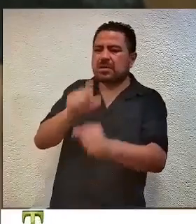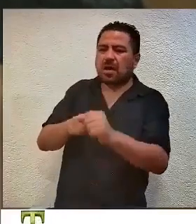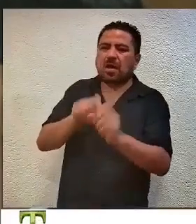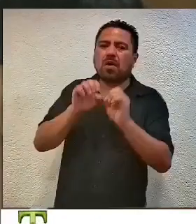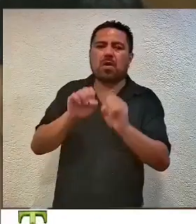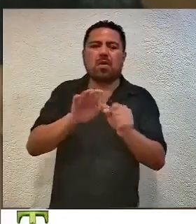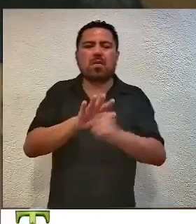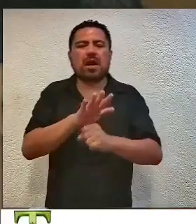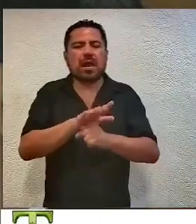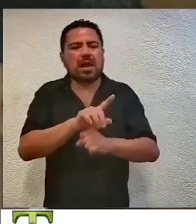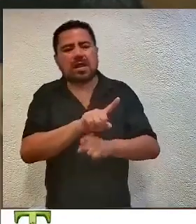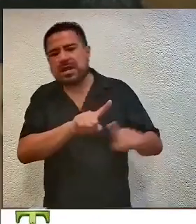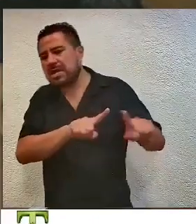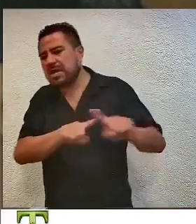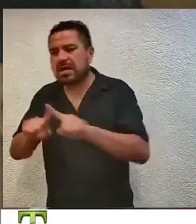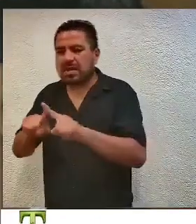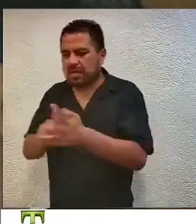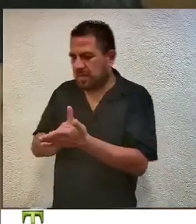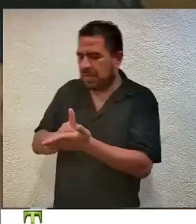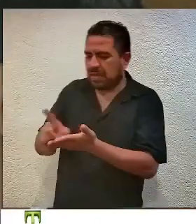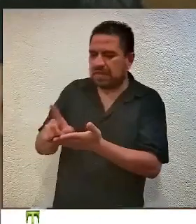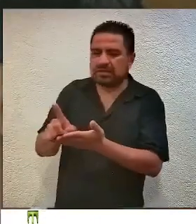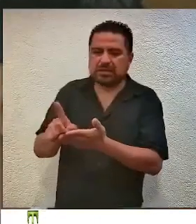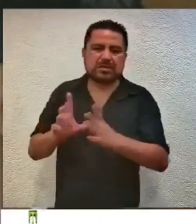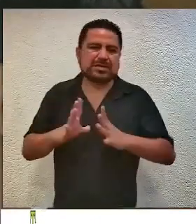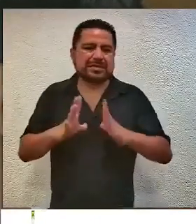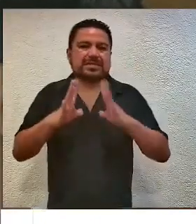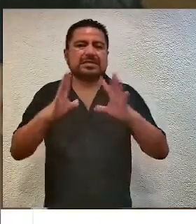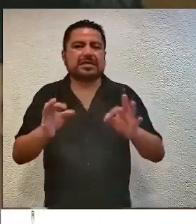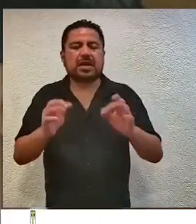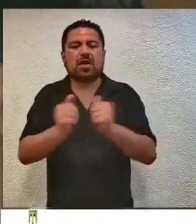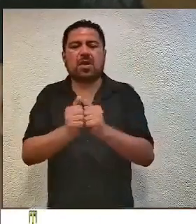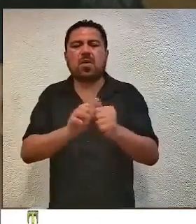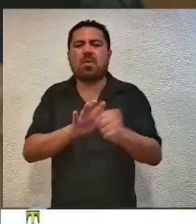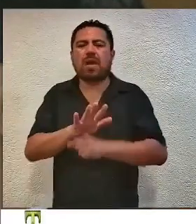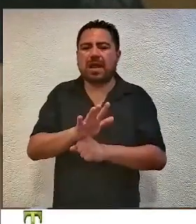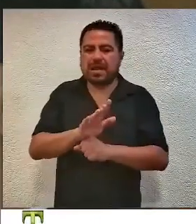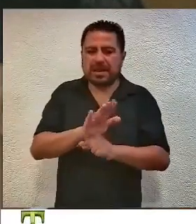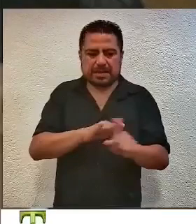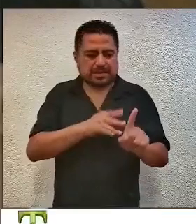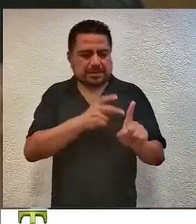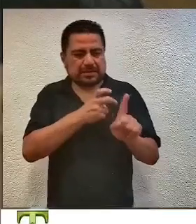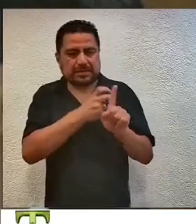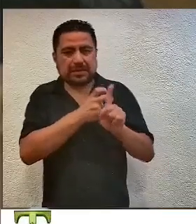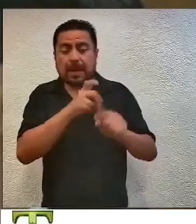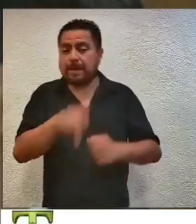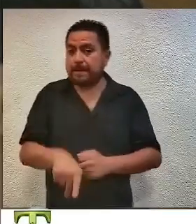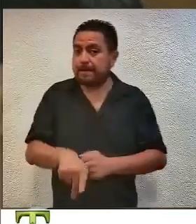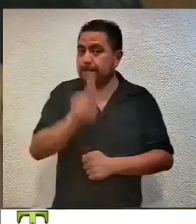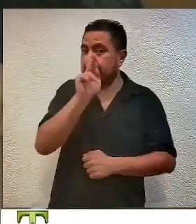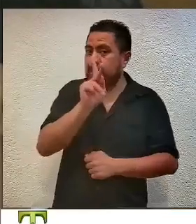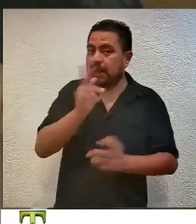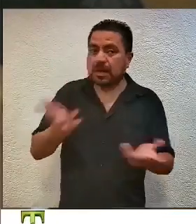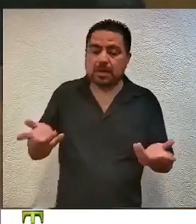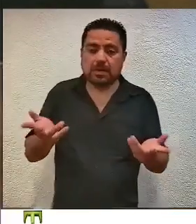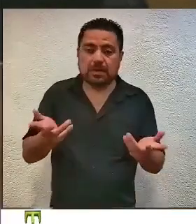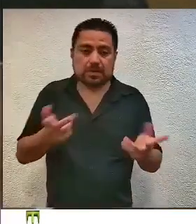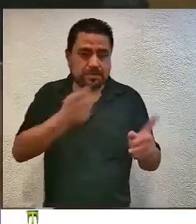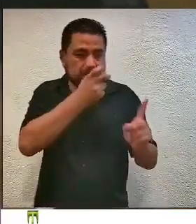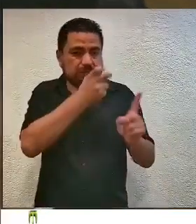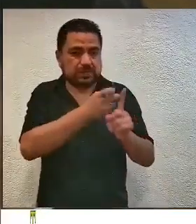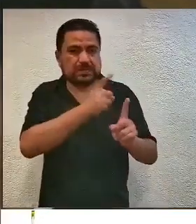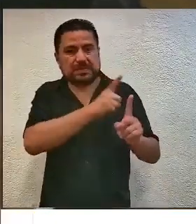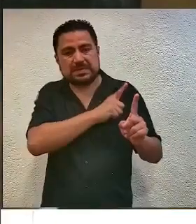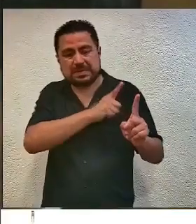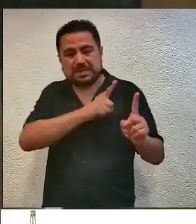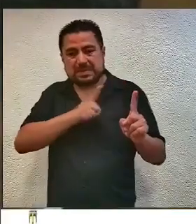cualquier otro derecho, insisto, derivado o afín a estos. Pero, insisto, esto dejemos